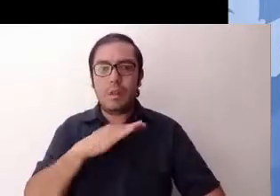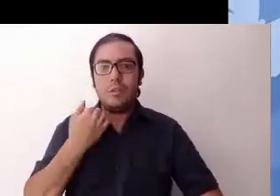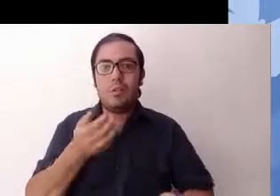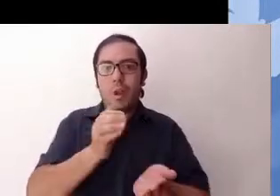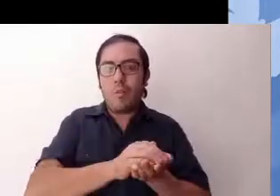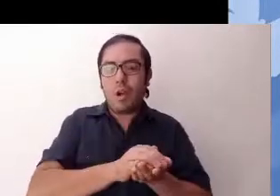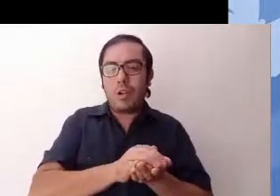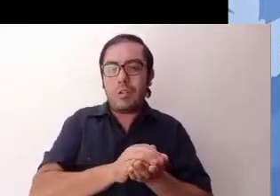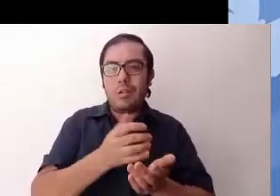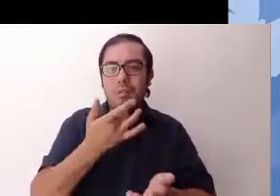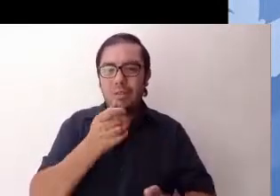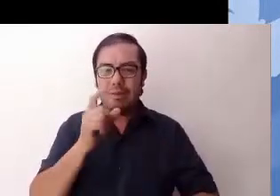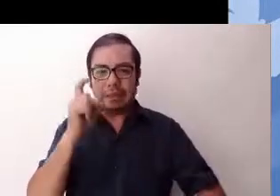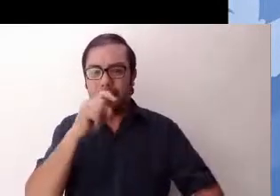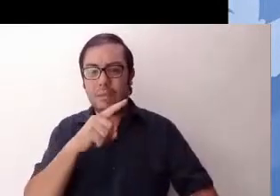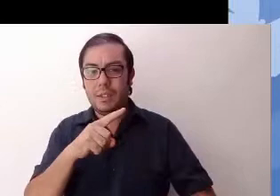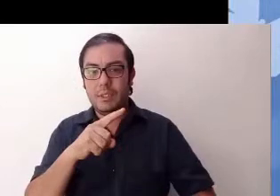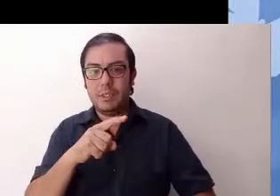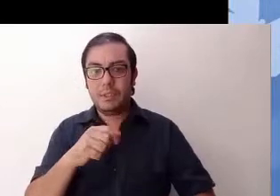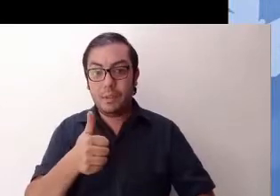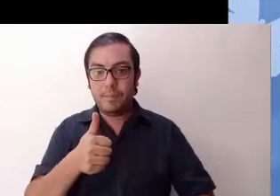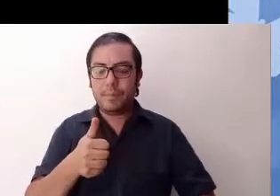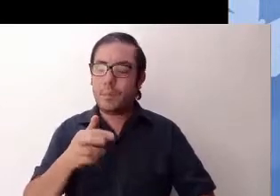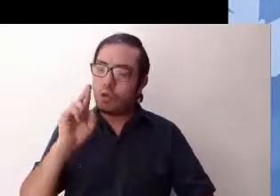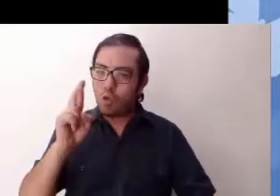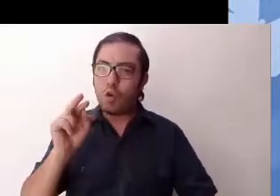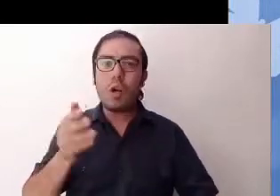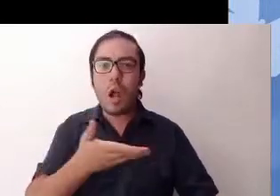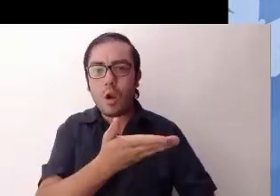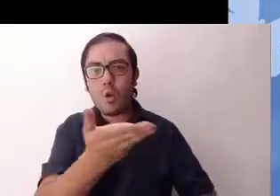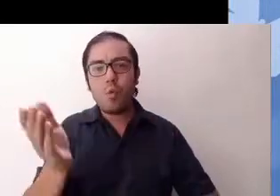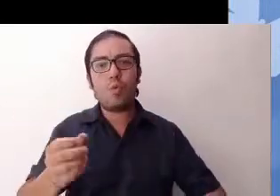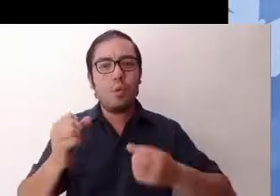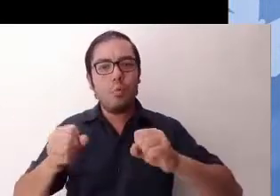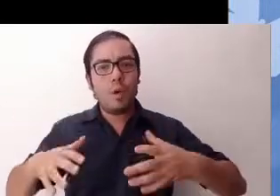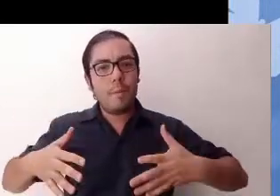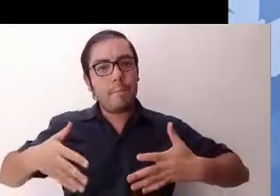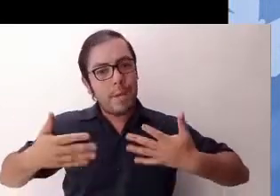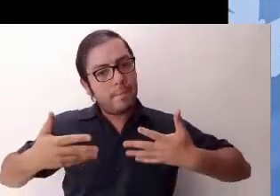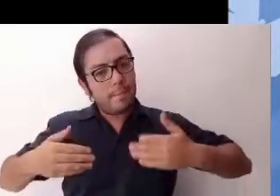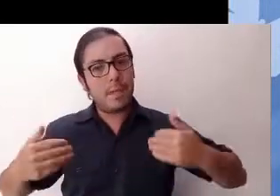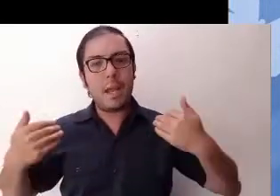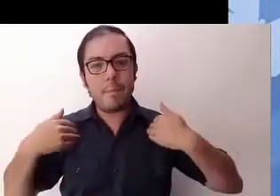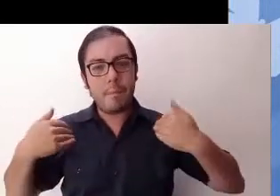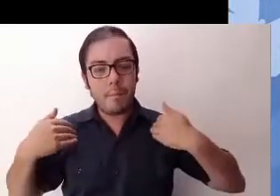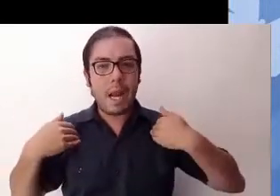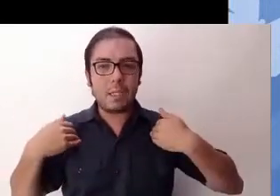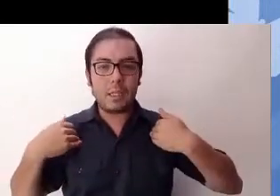ser necesario y que les haya servido mucho. Saludos.